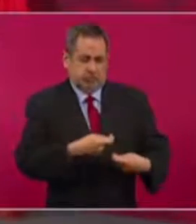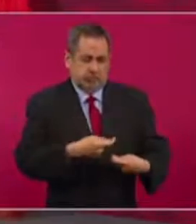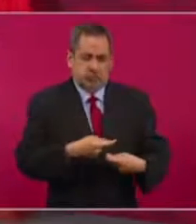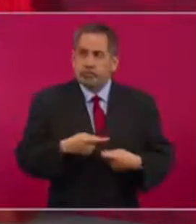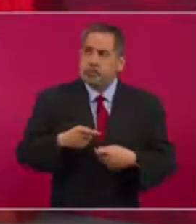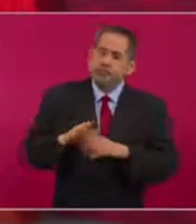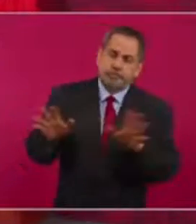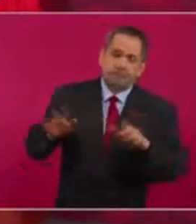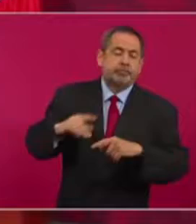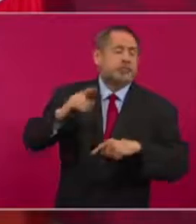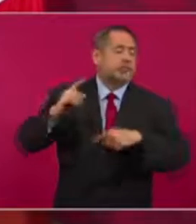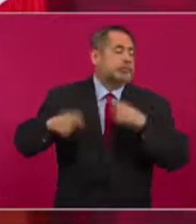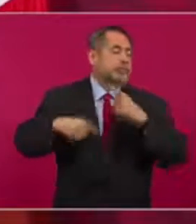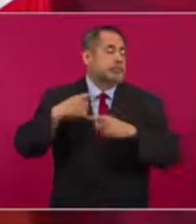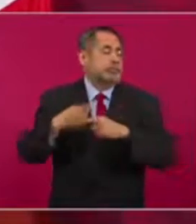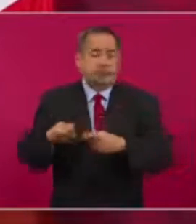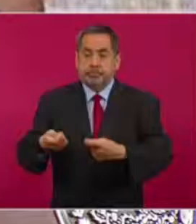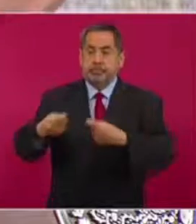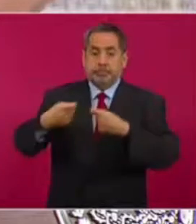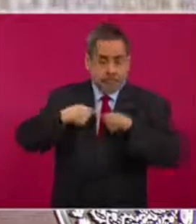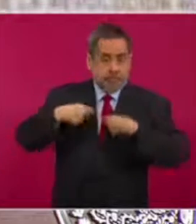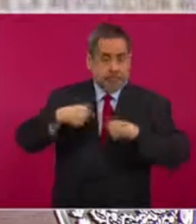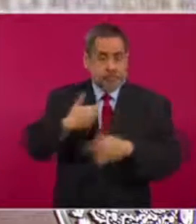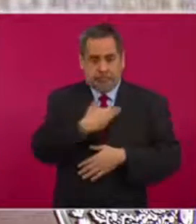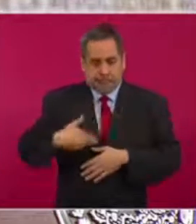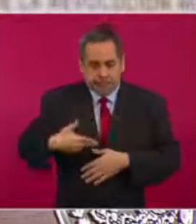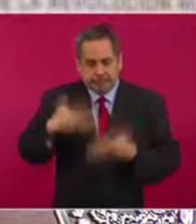Ya nosotros encontramos todo esto